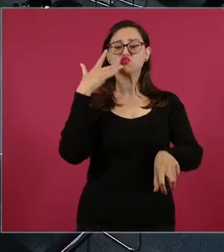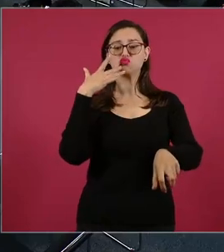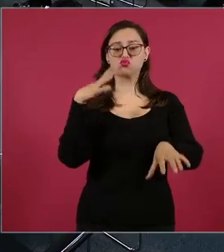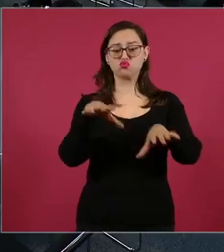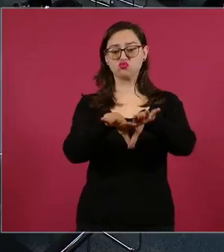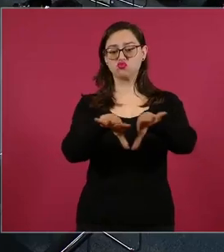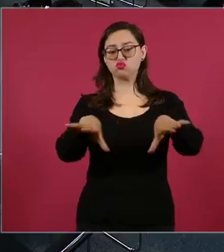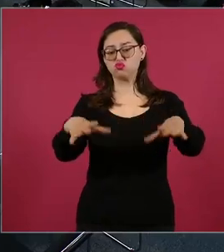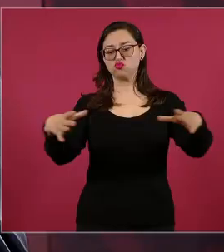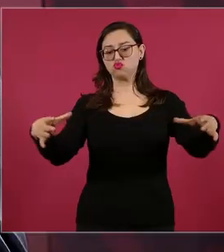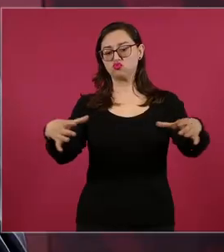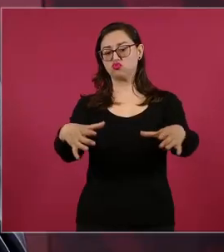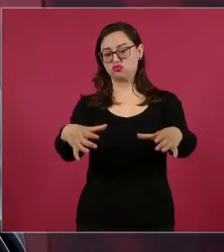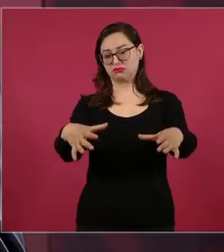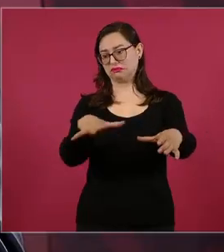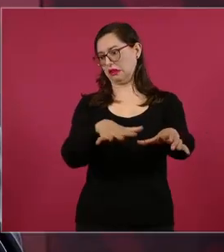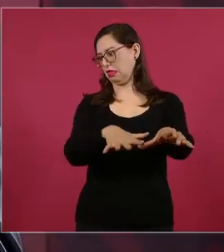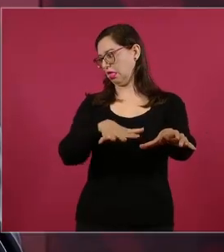club de golf